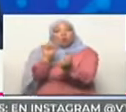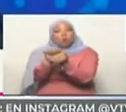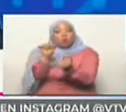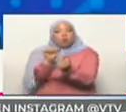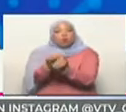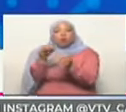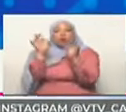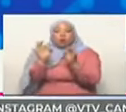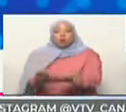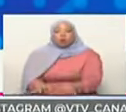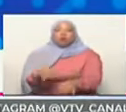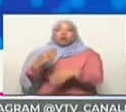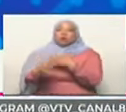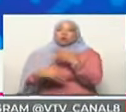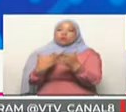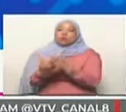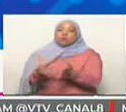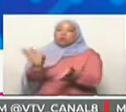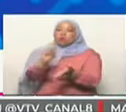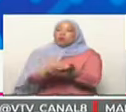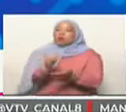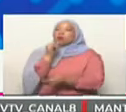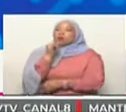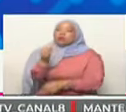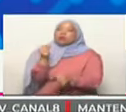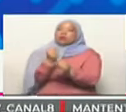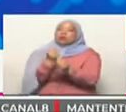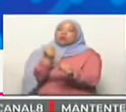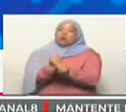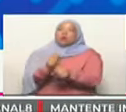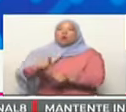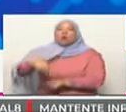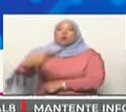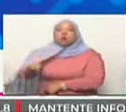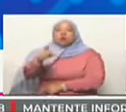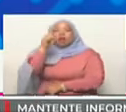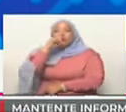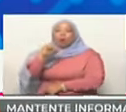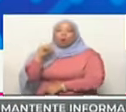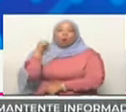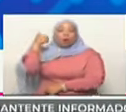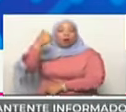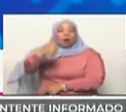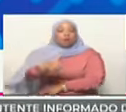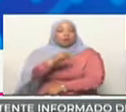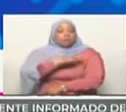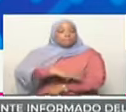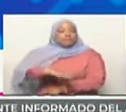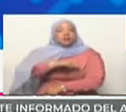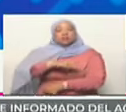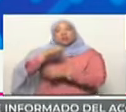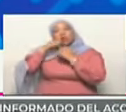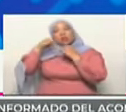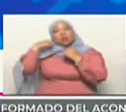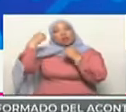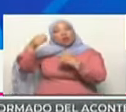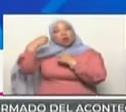que afortunadamente se logró recuperar luego de años de gestión, de lucha.